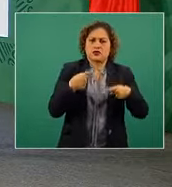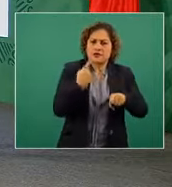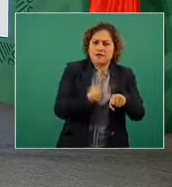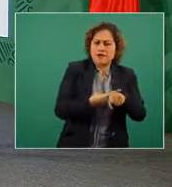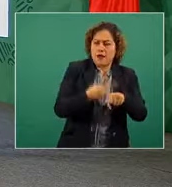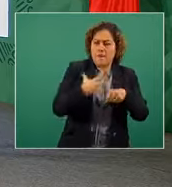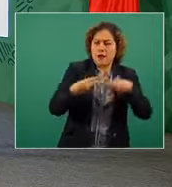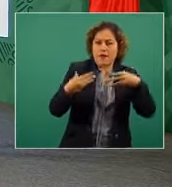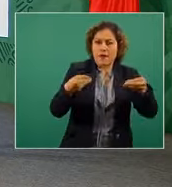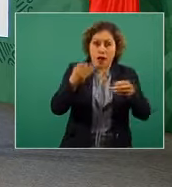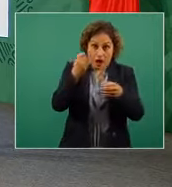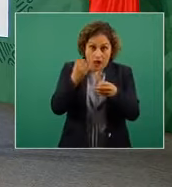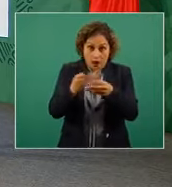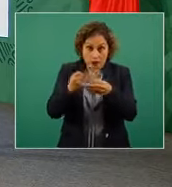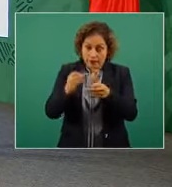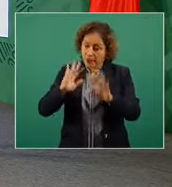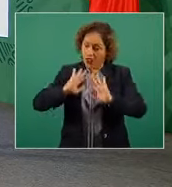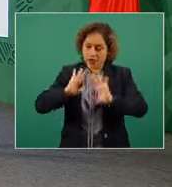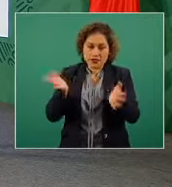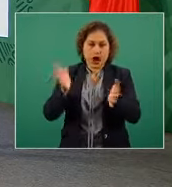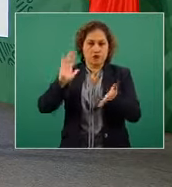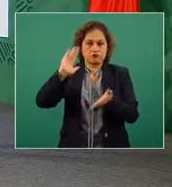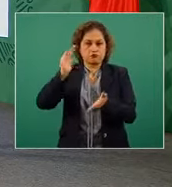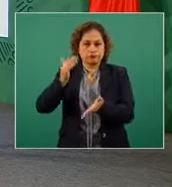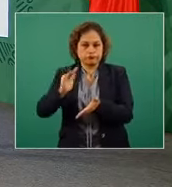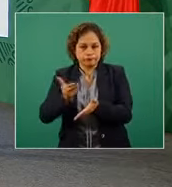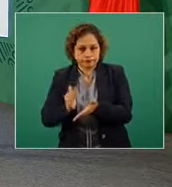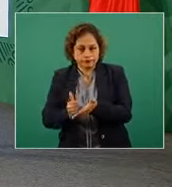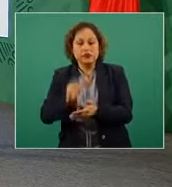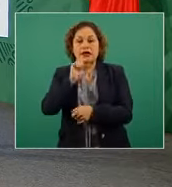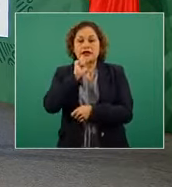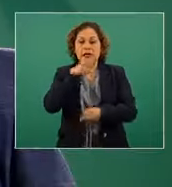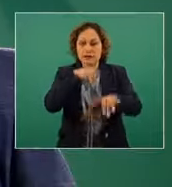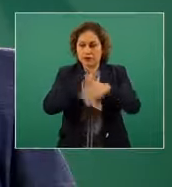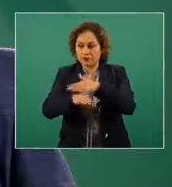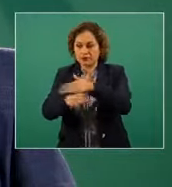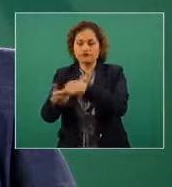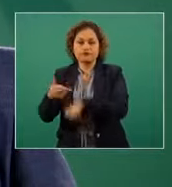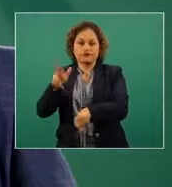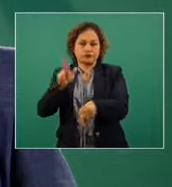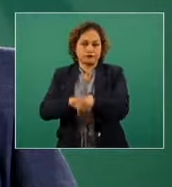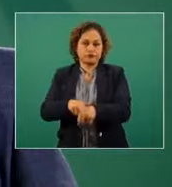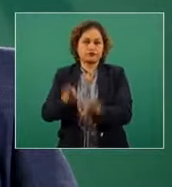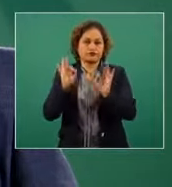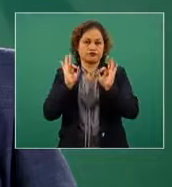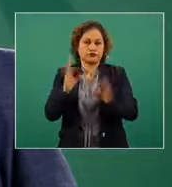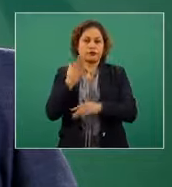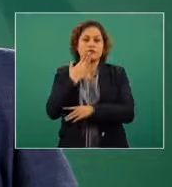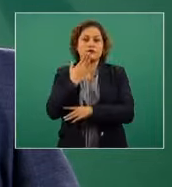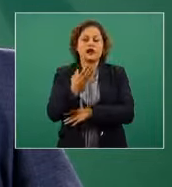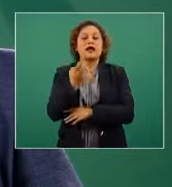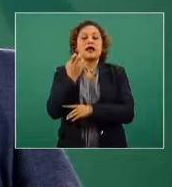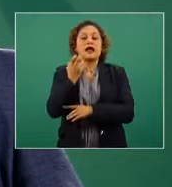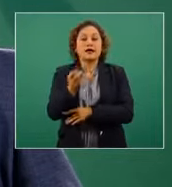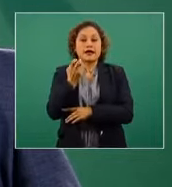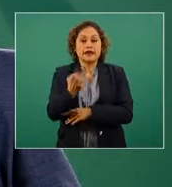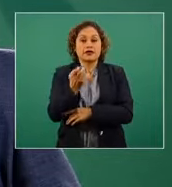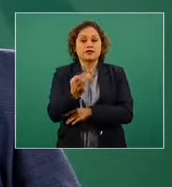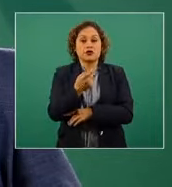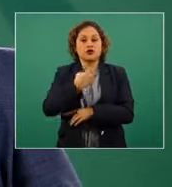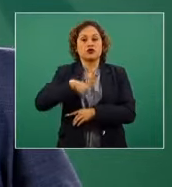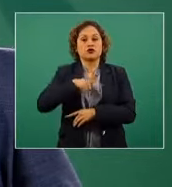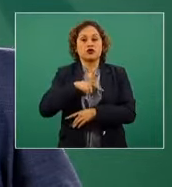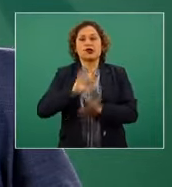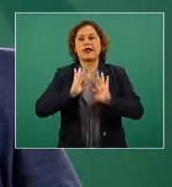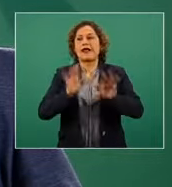que es en lo que estamos empezando este año y claramente define esa tendencia, la cual no nos debe dar